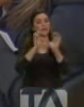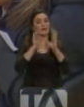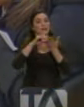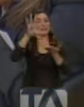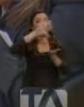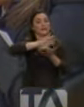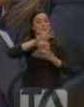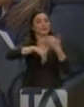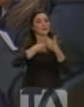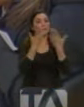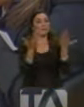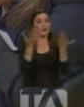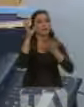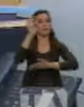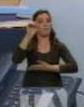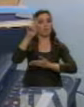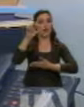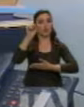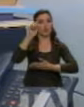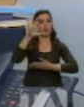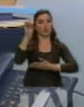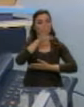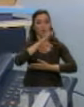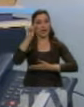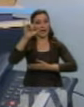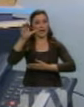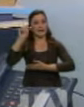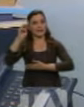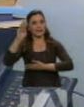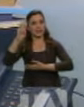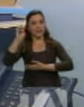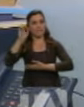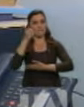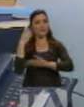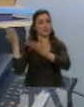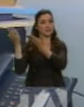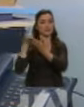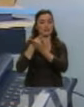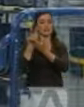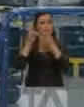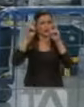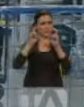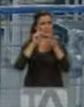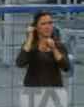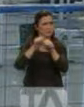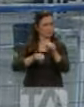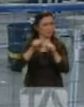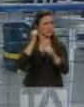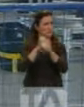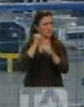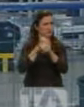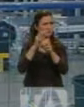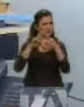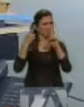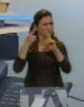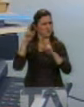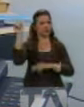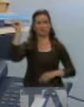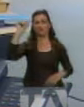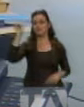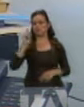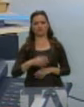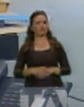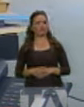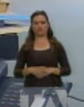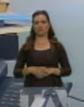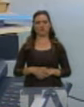de Alianza País, Fausto Cayambe, insiste en que de ninguna manera se precarizará el trabajo con las reformas. Es